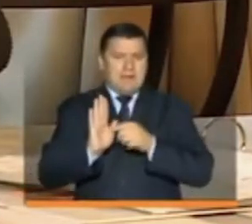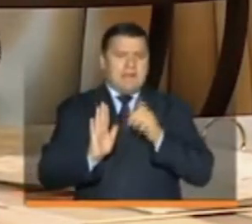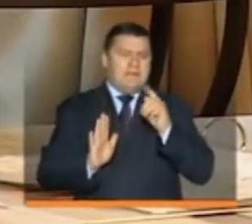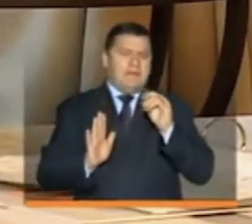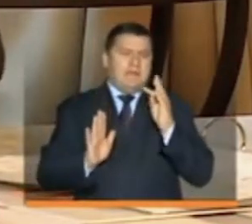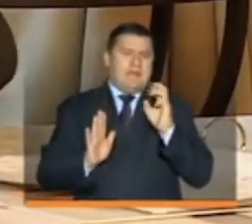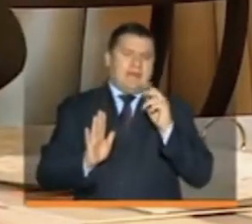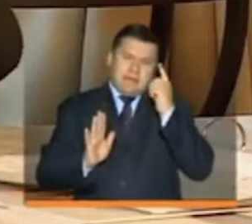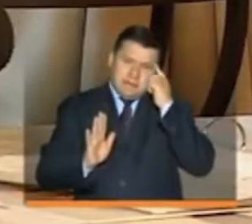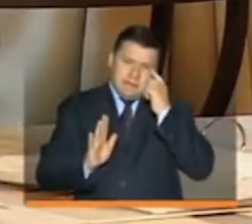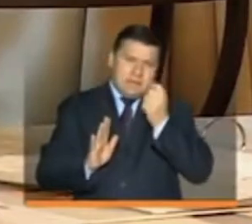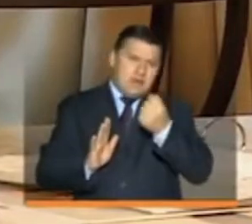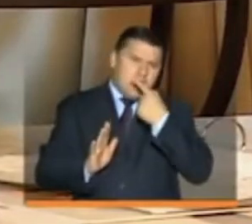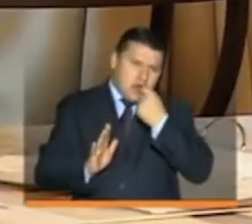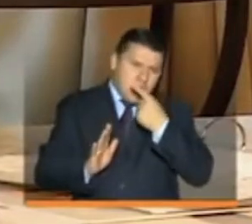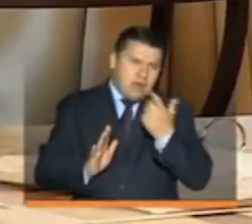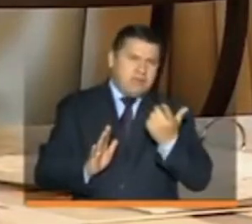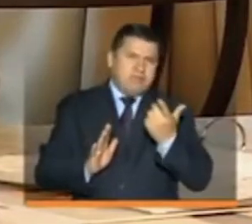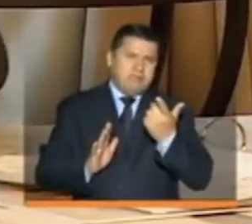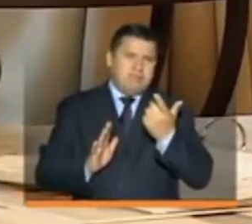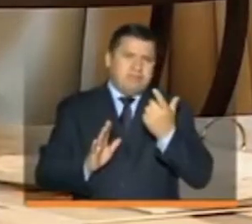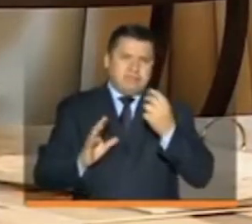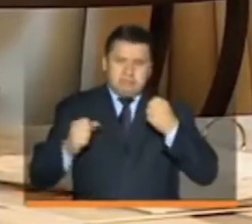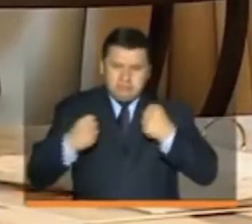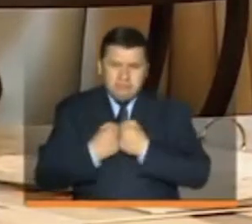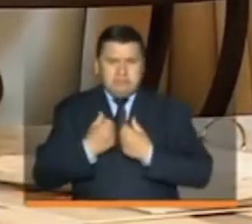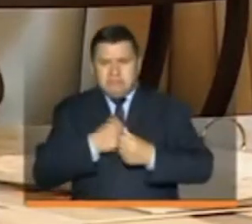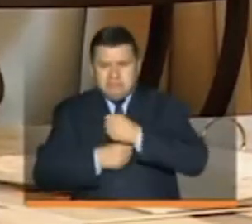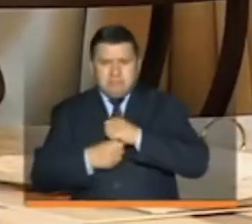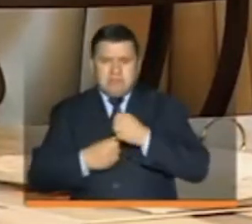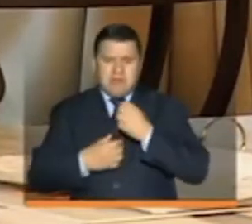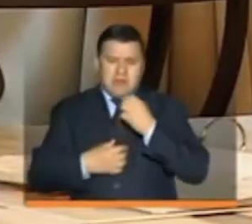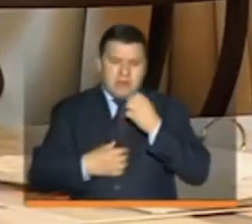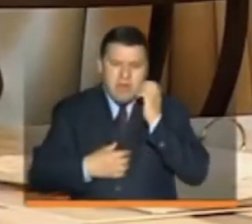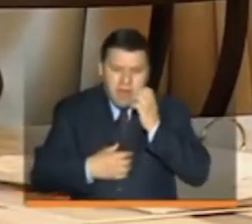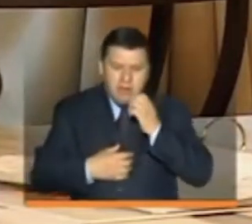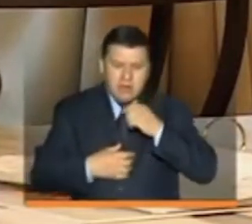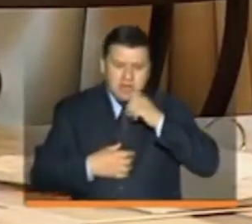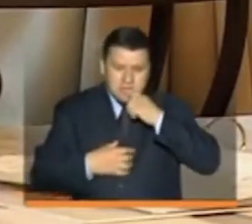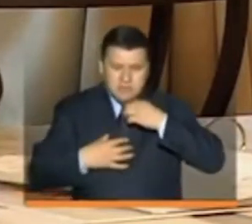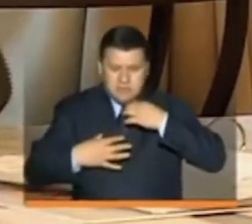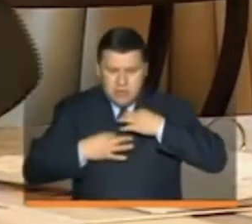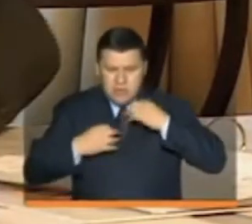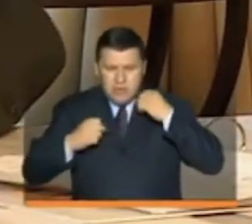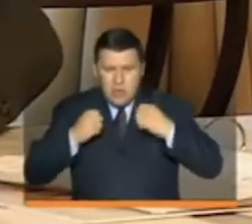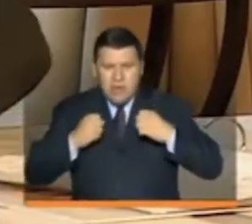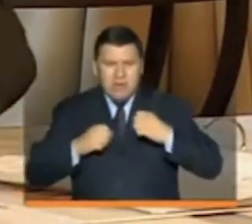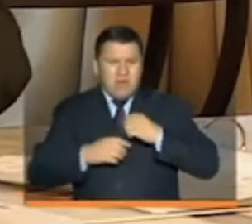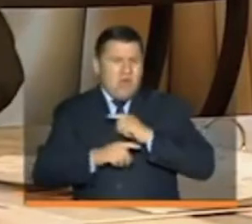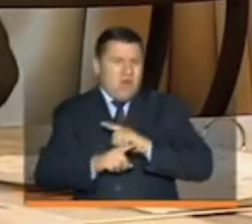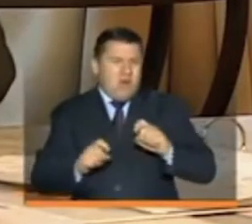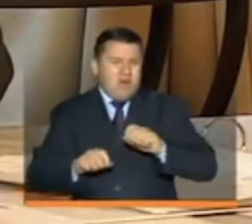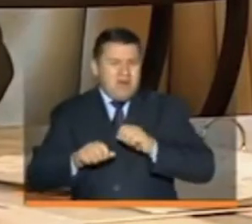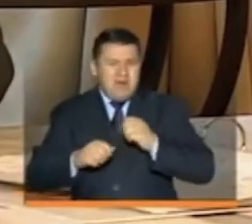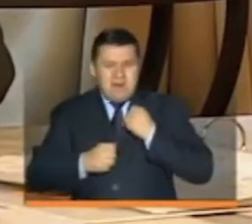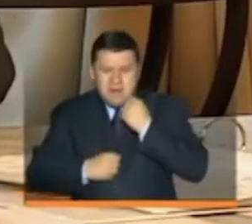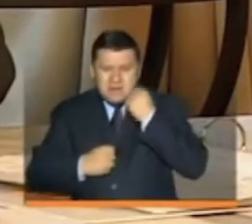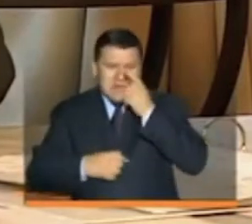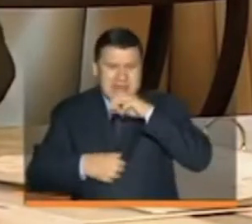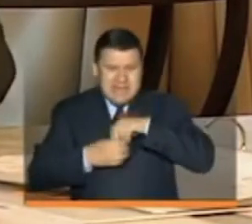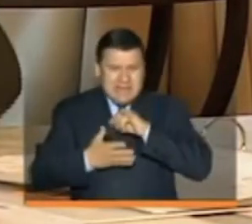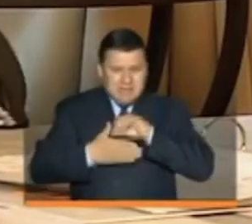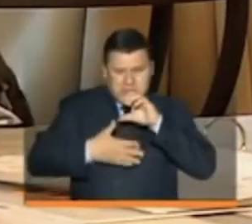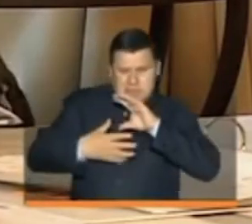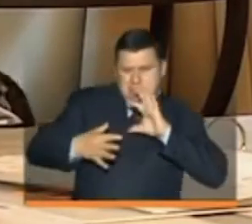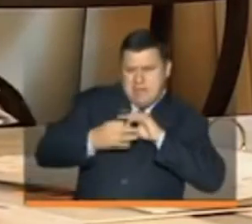fintech, en el sector farmacéutico, en cosméticos, en elementos de aseo. También avanzar en un mayor comercio